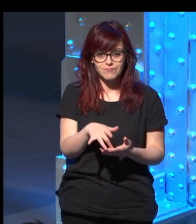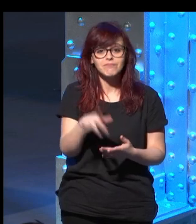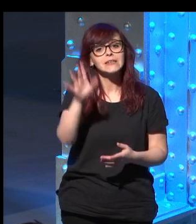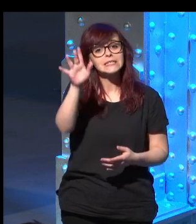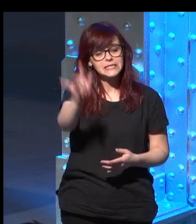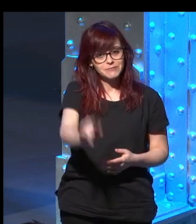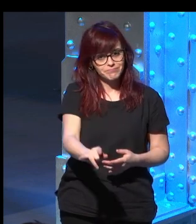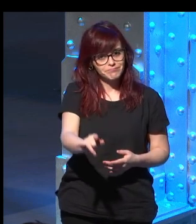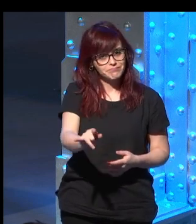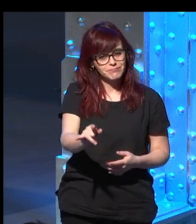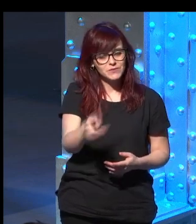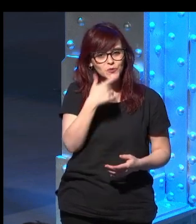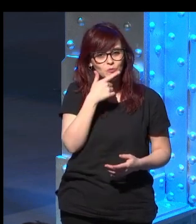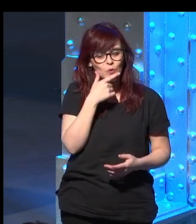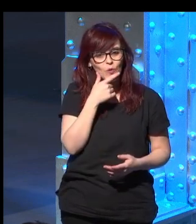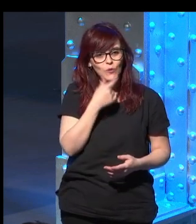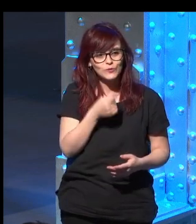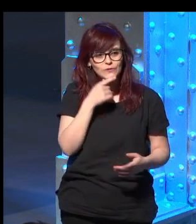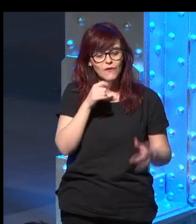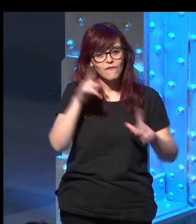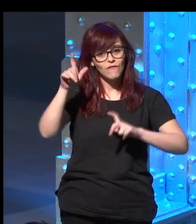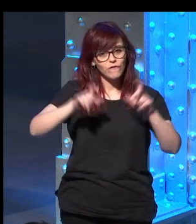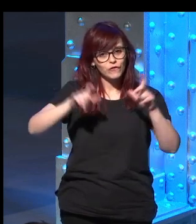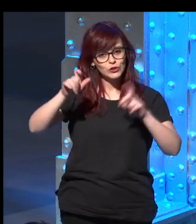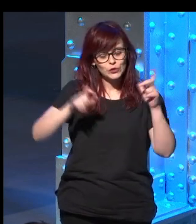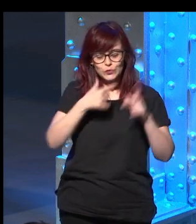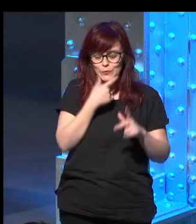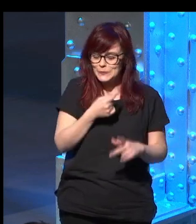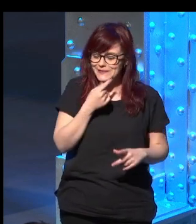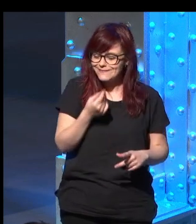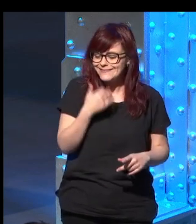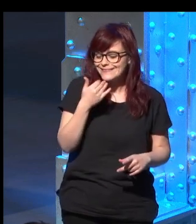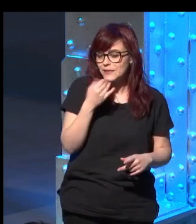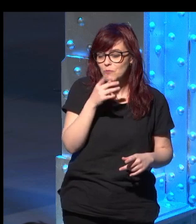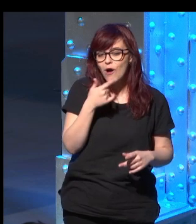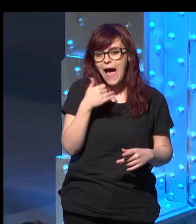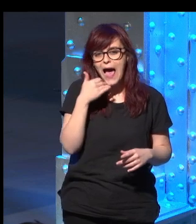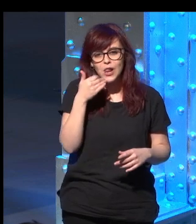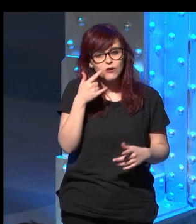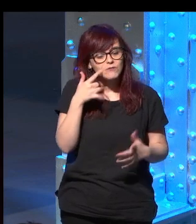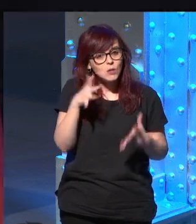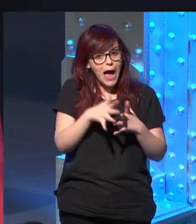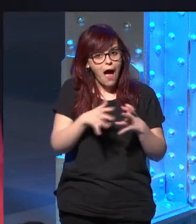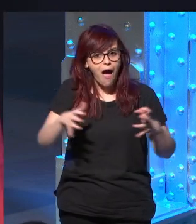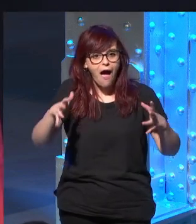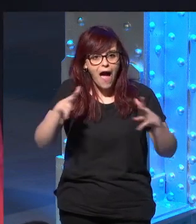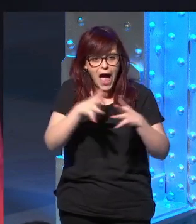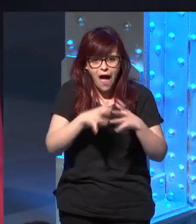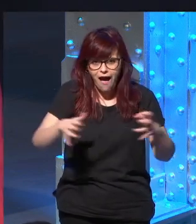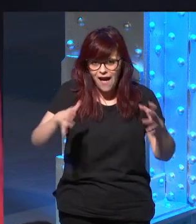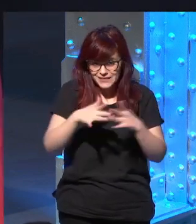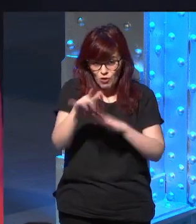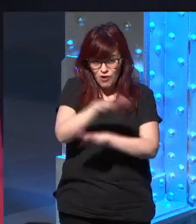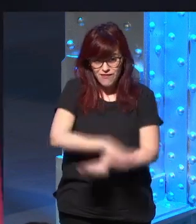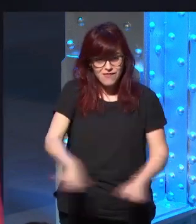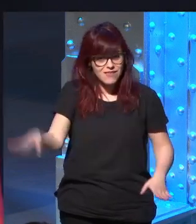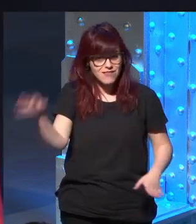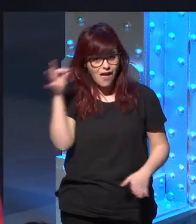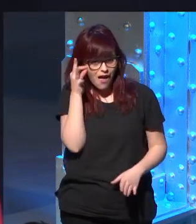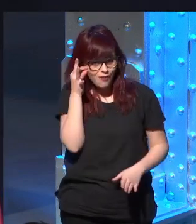Sí, yo creo que nos va a gustar mucho de las fotos que vamos a ir viendo, pues todas tienen esa convicción que tienen las